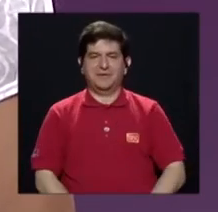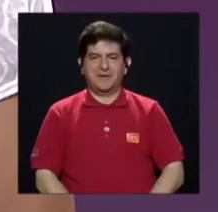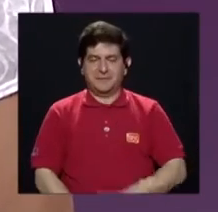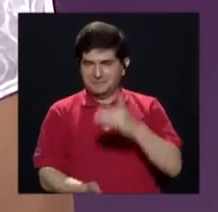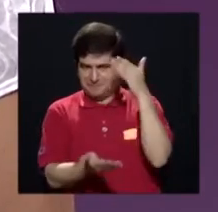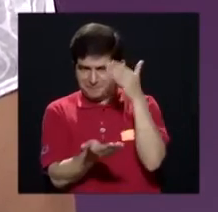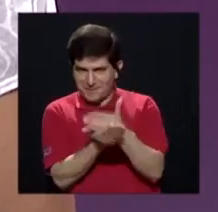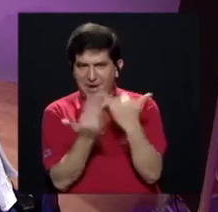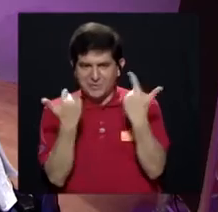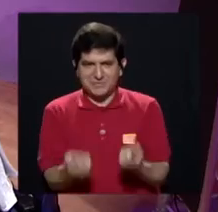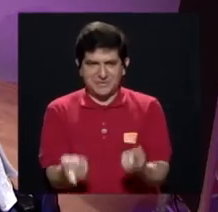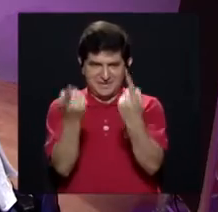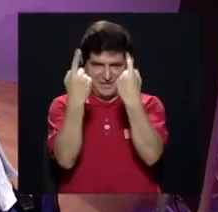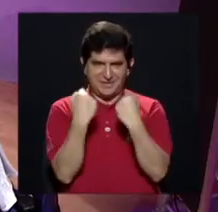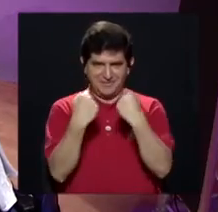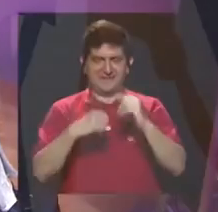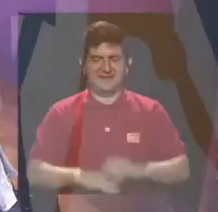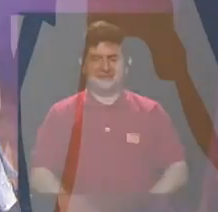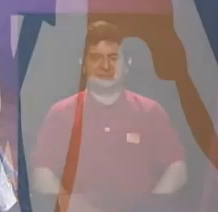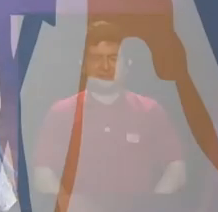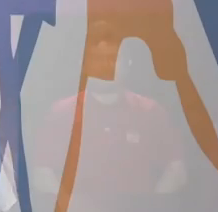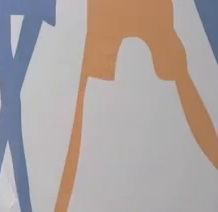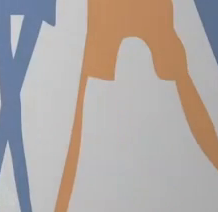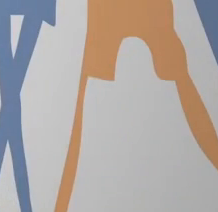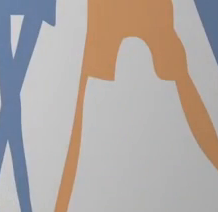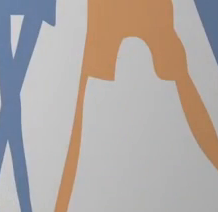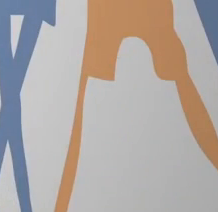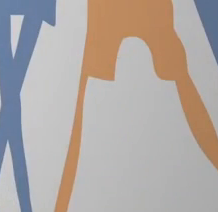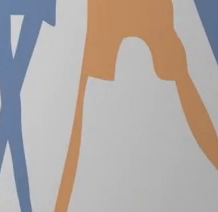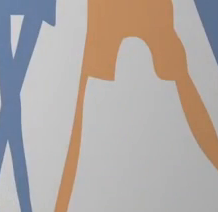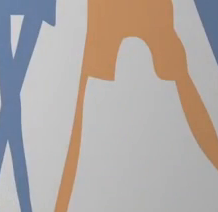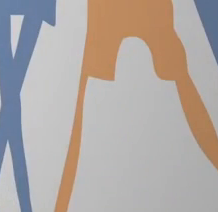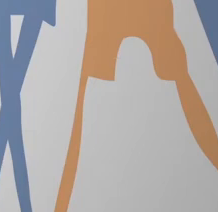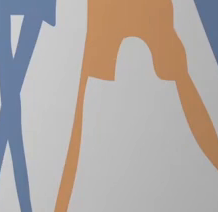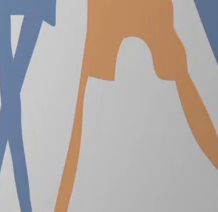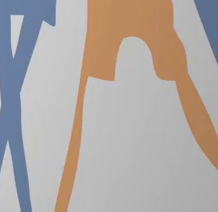un corte y regresamos con ustedes pronto.